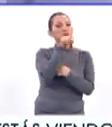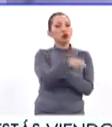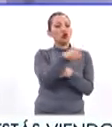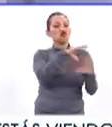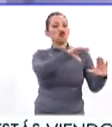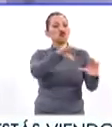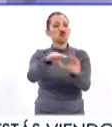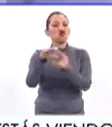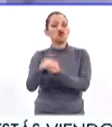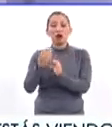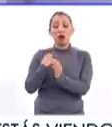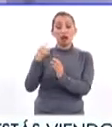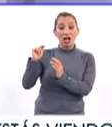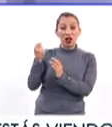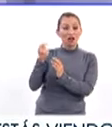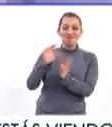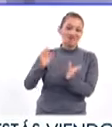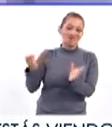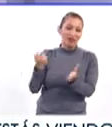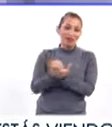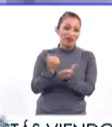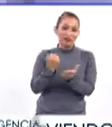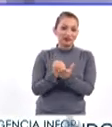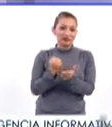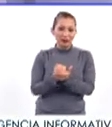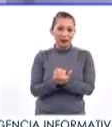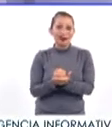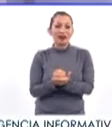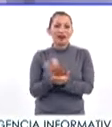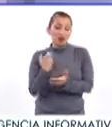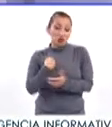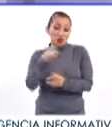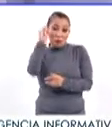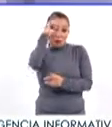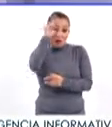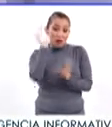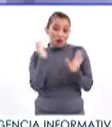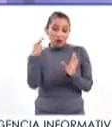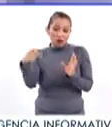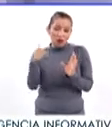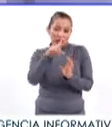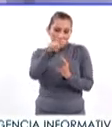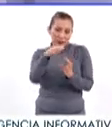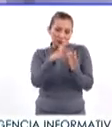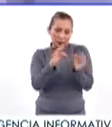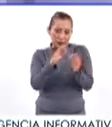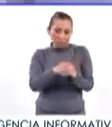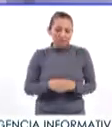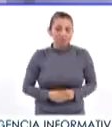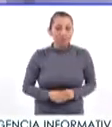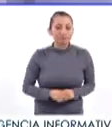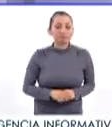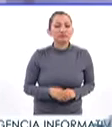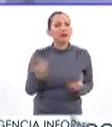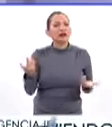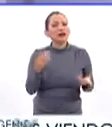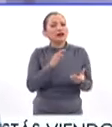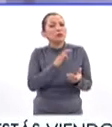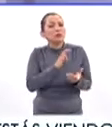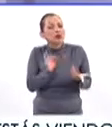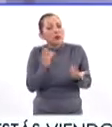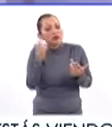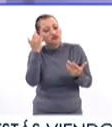una docencia sin tomar en cuenta la tecnología, o bueno, eso es por lo menos mi punto de vista, ya usted me dirá. ¿Qué es lo que